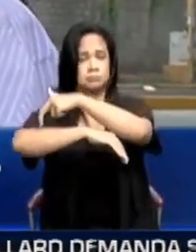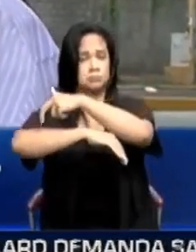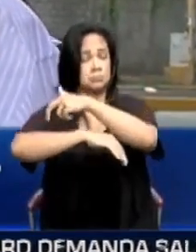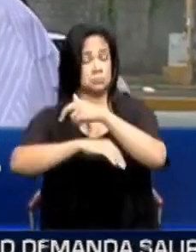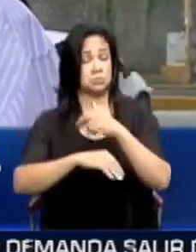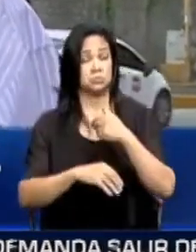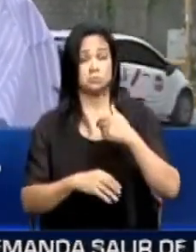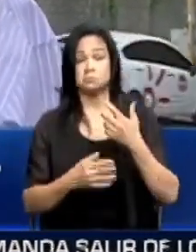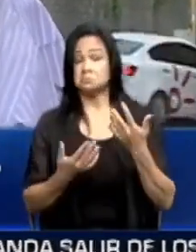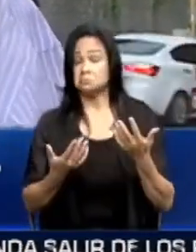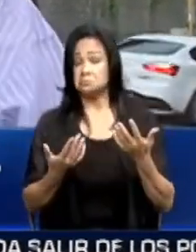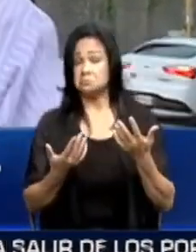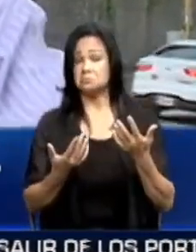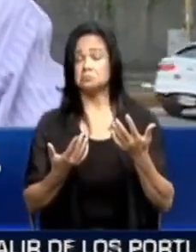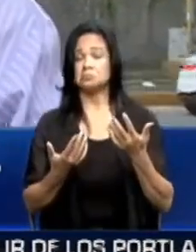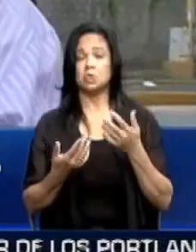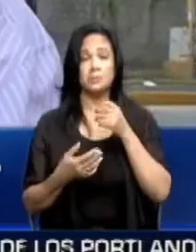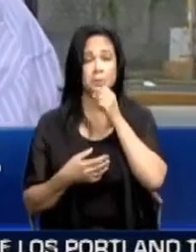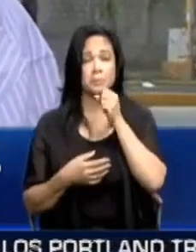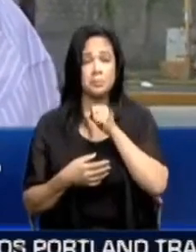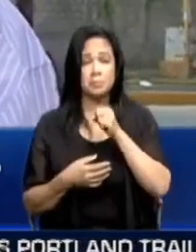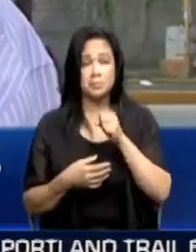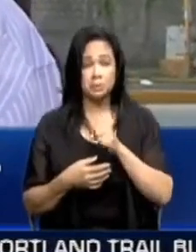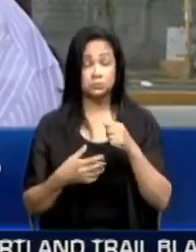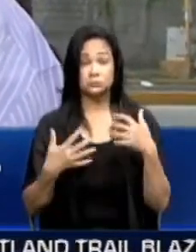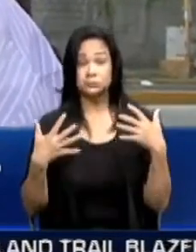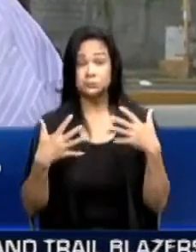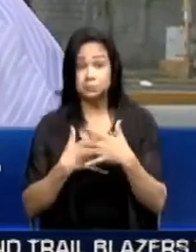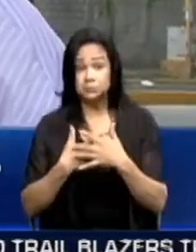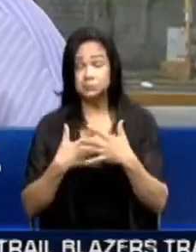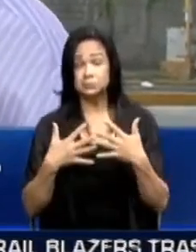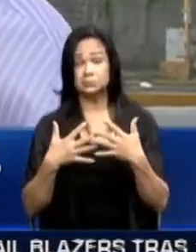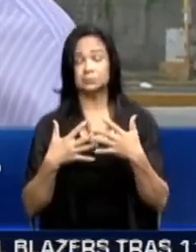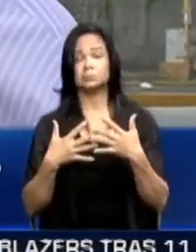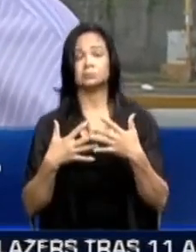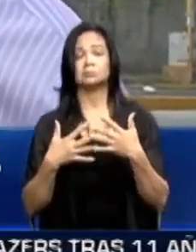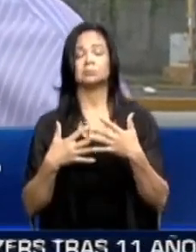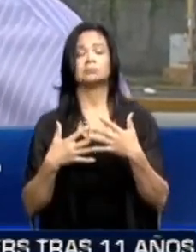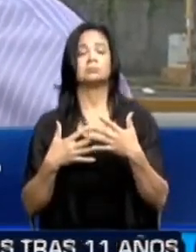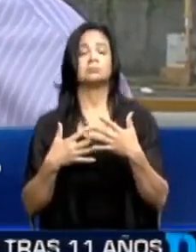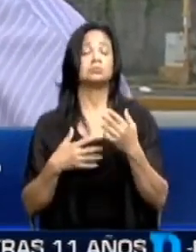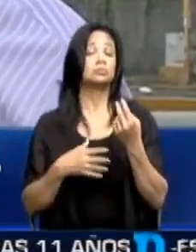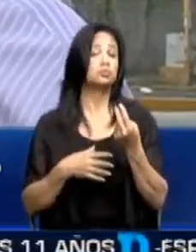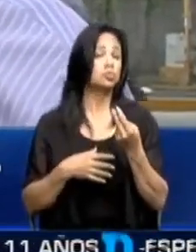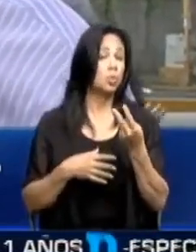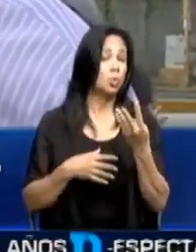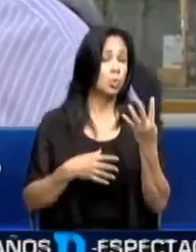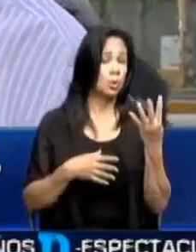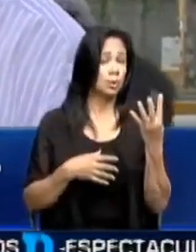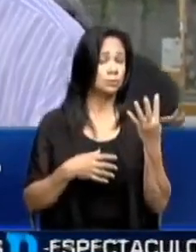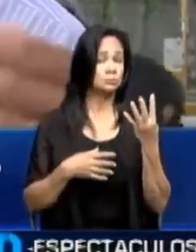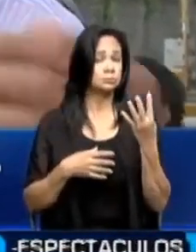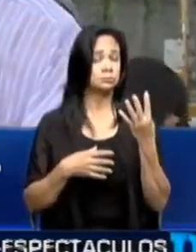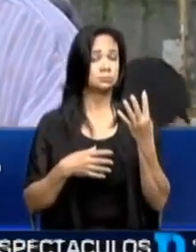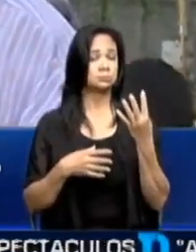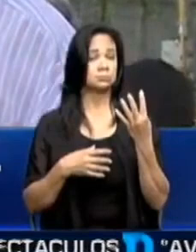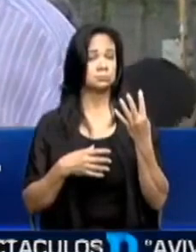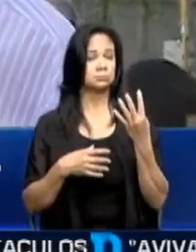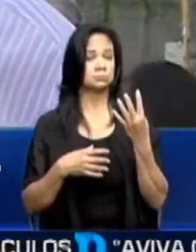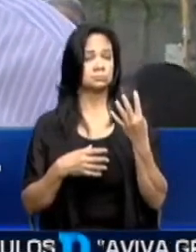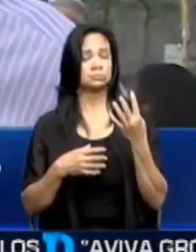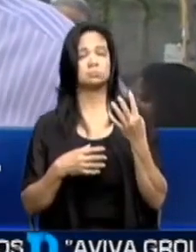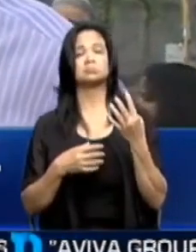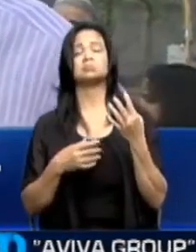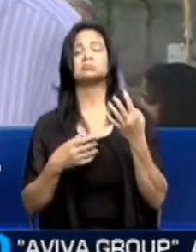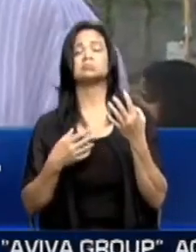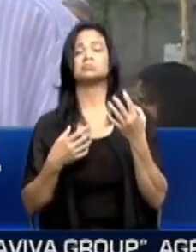nosotros, los poquitos avanzados de edad, tenemos miedo. Esto ya van dos o tres vecinos ahora mismo ya un problema